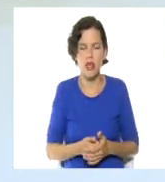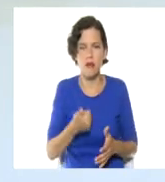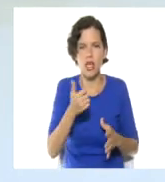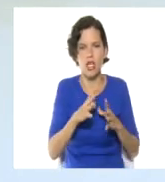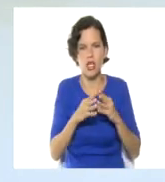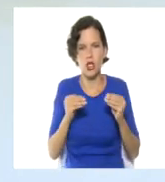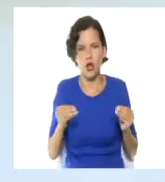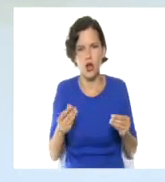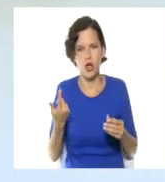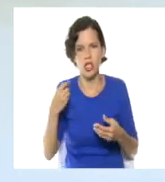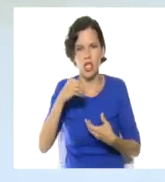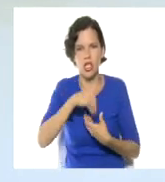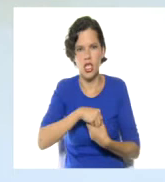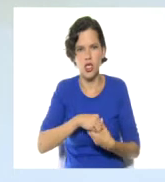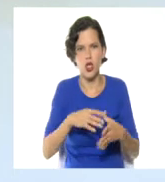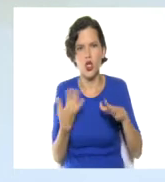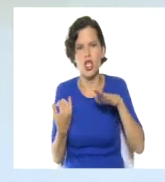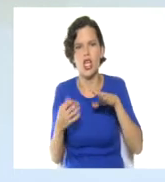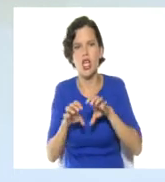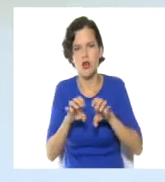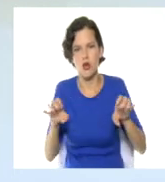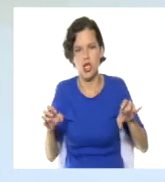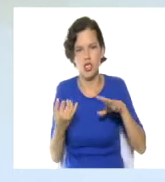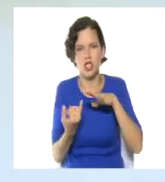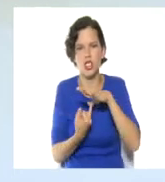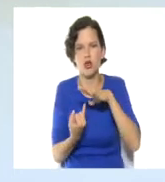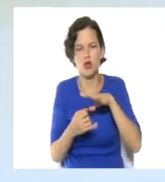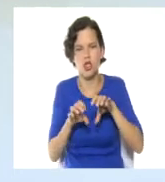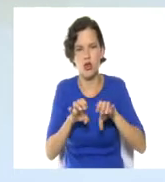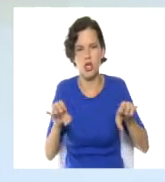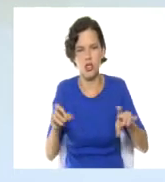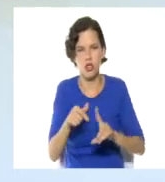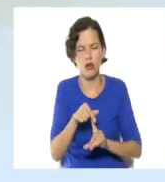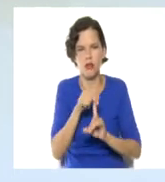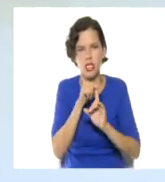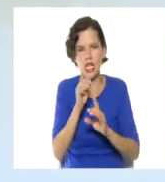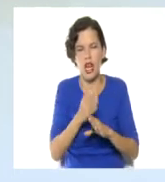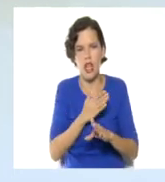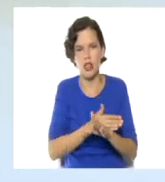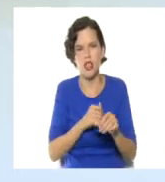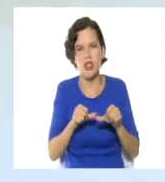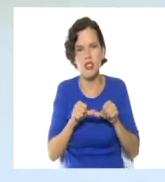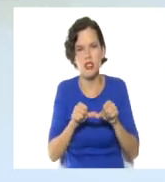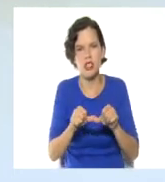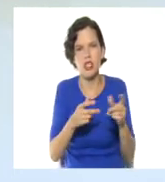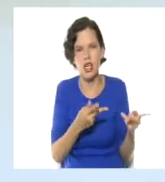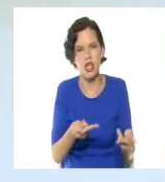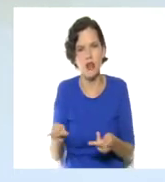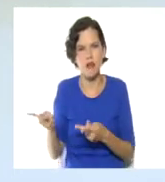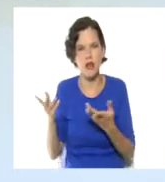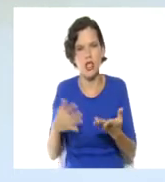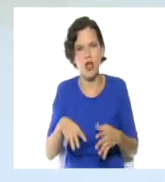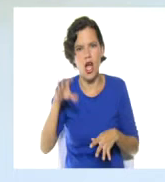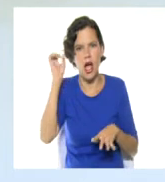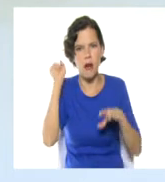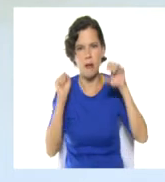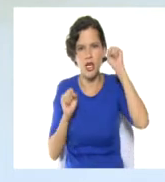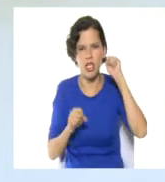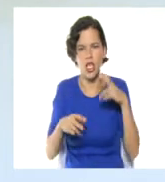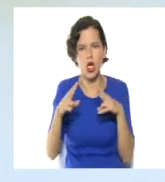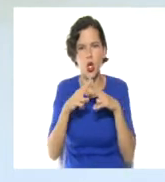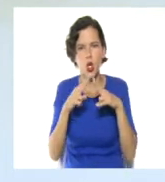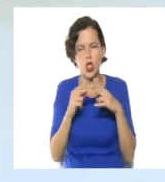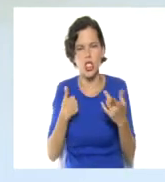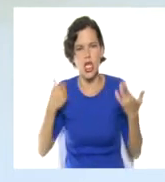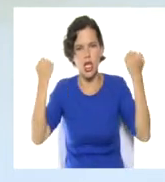que se encuentran dentro de la modalidad de Educación Especial. Antes de continuar, entonces, les invito a aprender, conocer